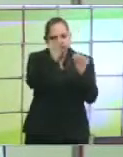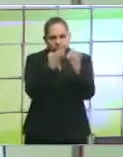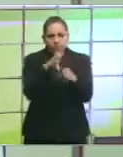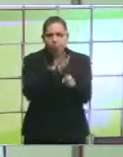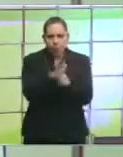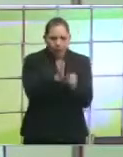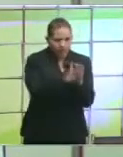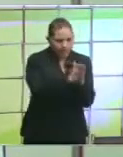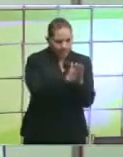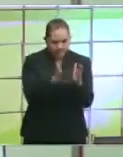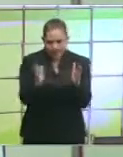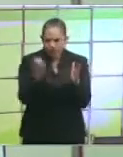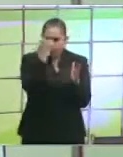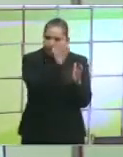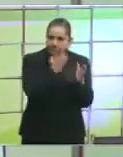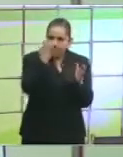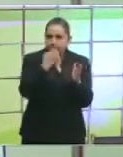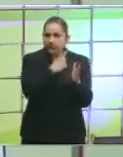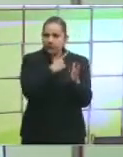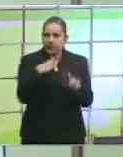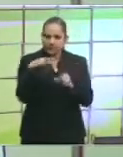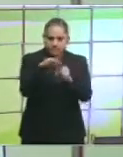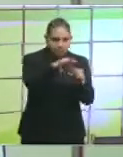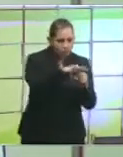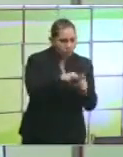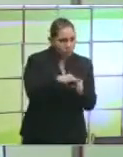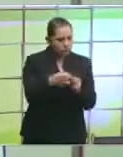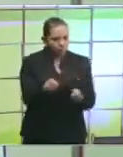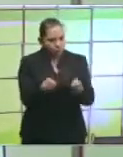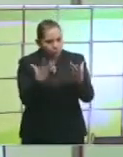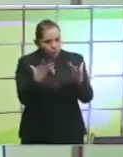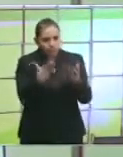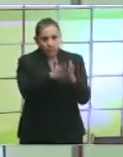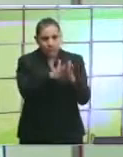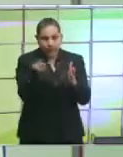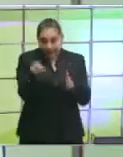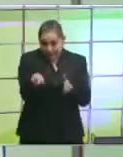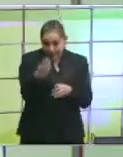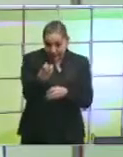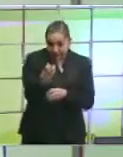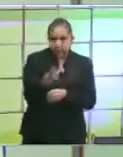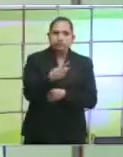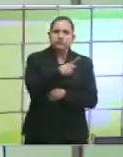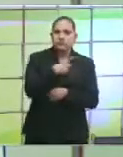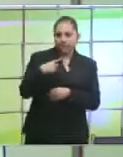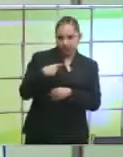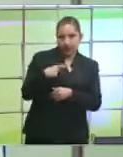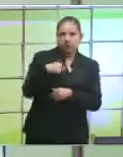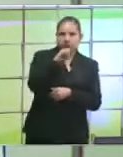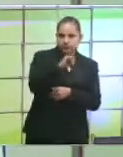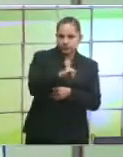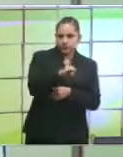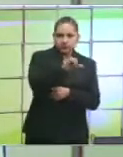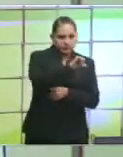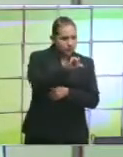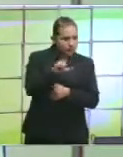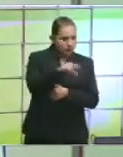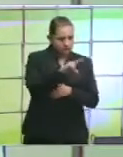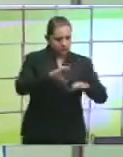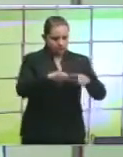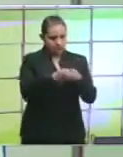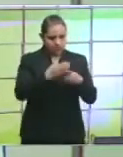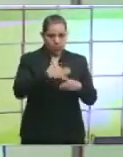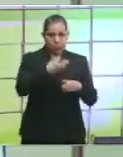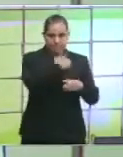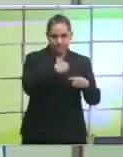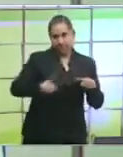votos consecuentemente ahí sí hay que considerar qué partes extra en la obligatoriedad del precedente o lo obligatorio